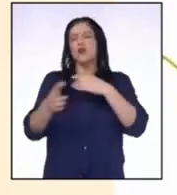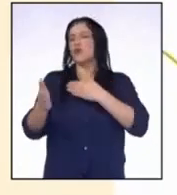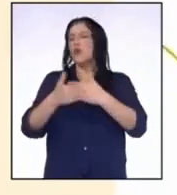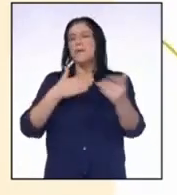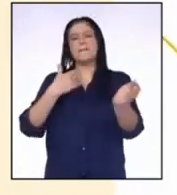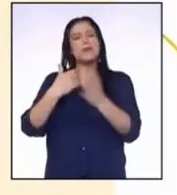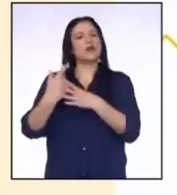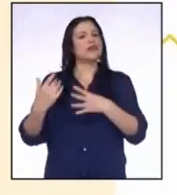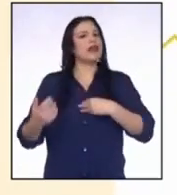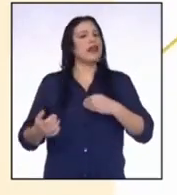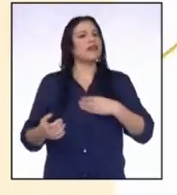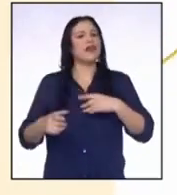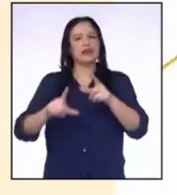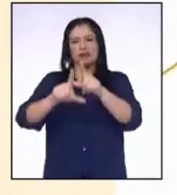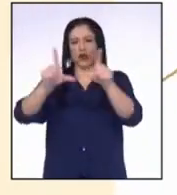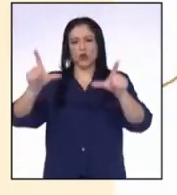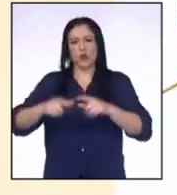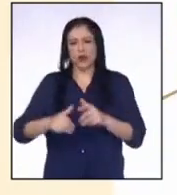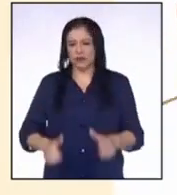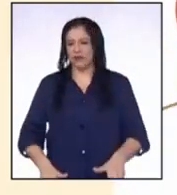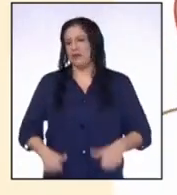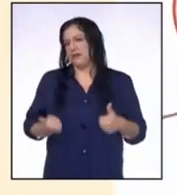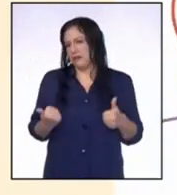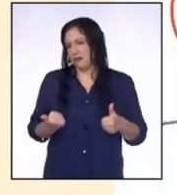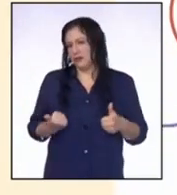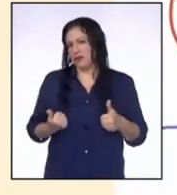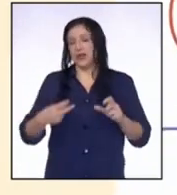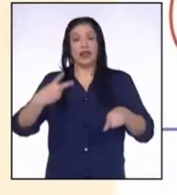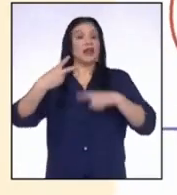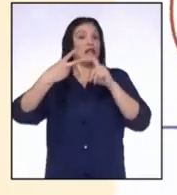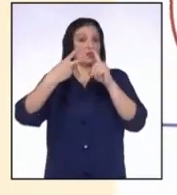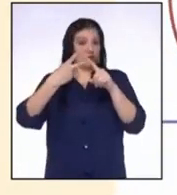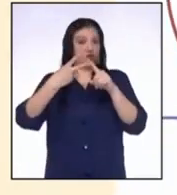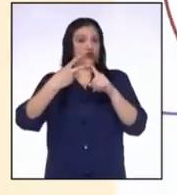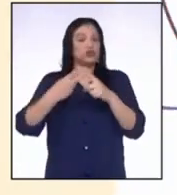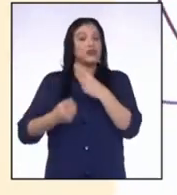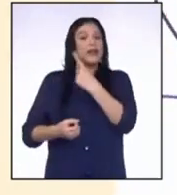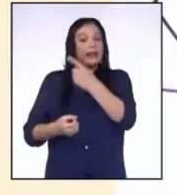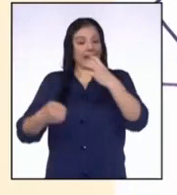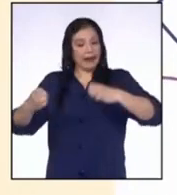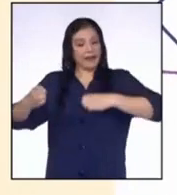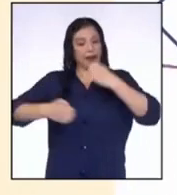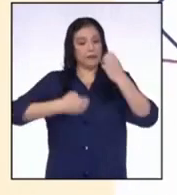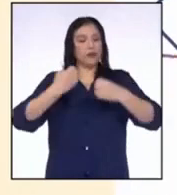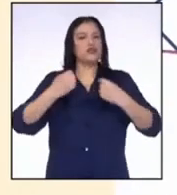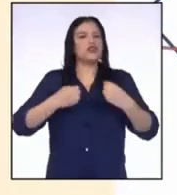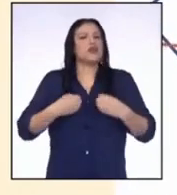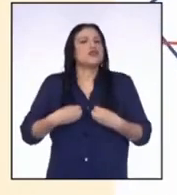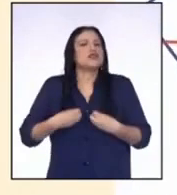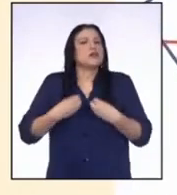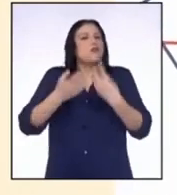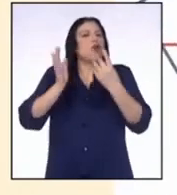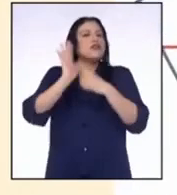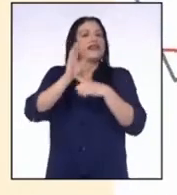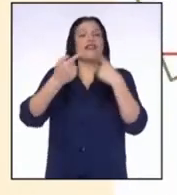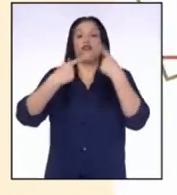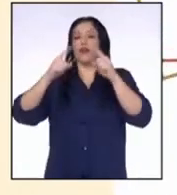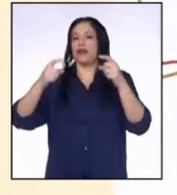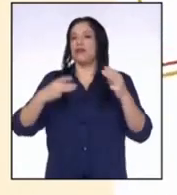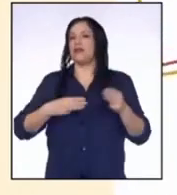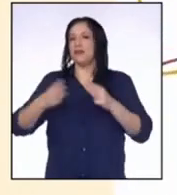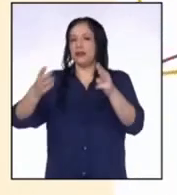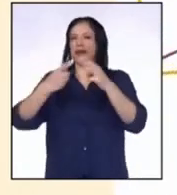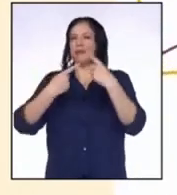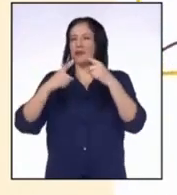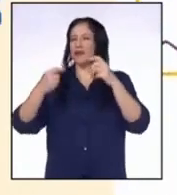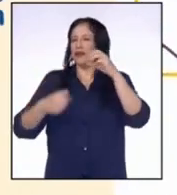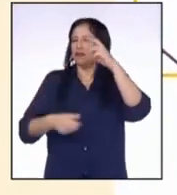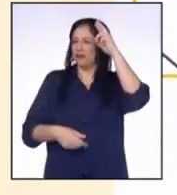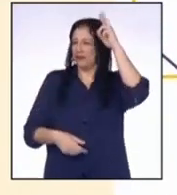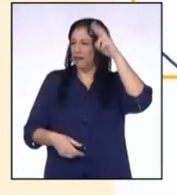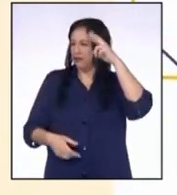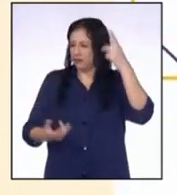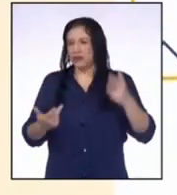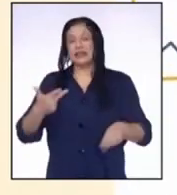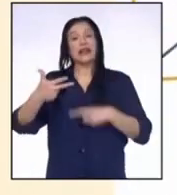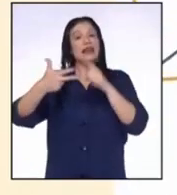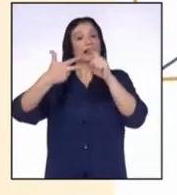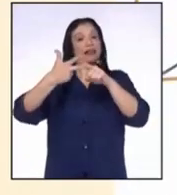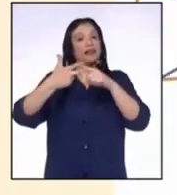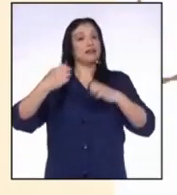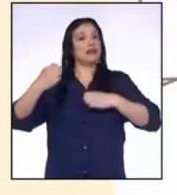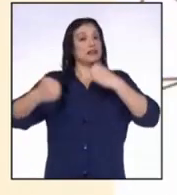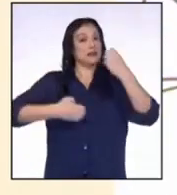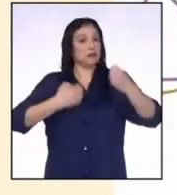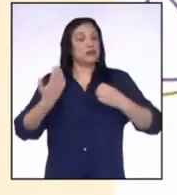importar la edad y el lugar en donde vivimos. 2. Cada emoción se expresa de diferentes maneras, por causas distintas. 3.